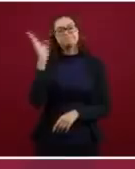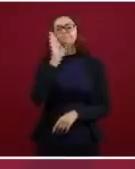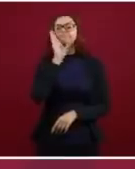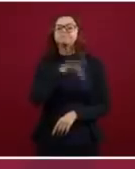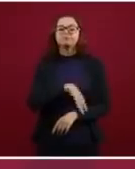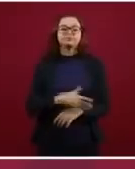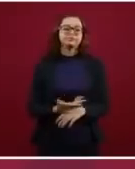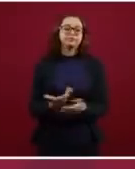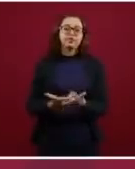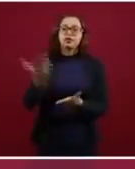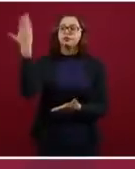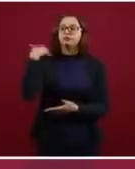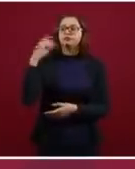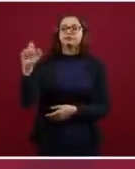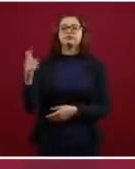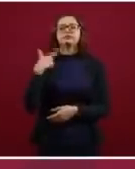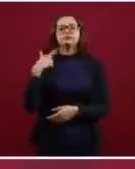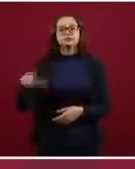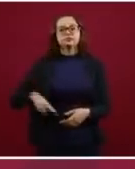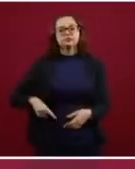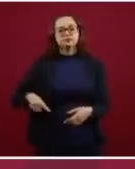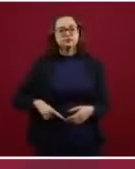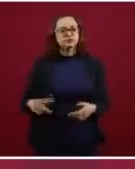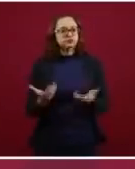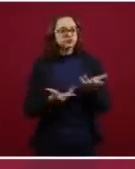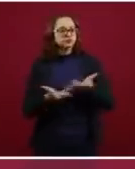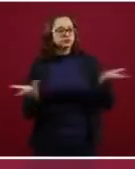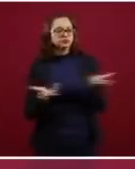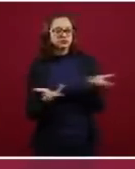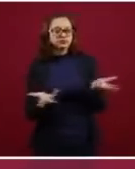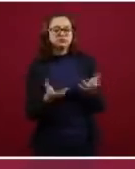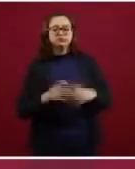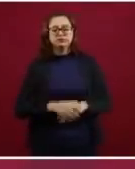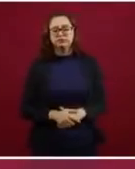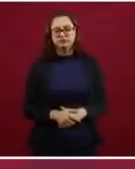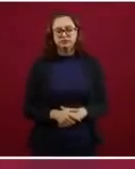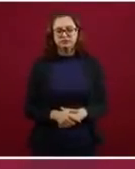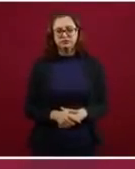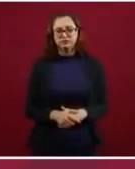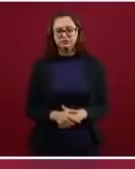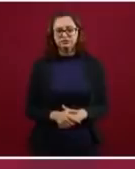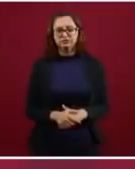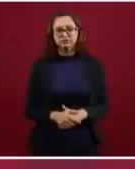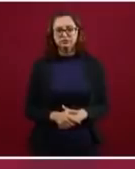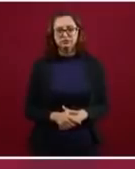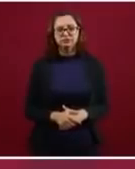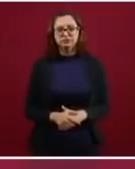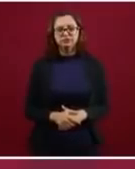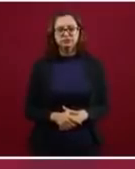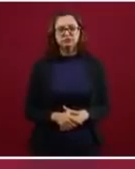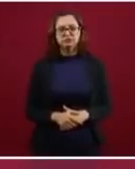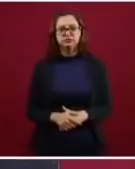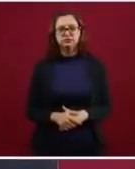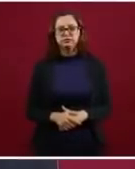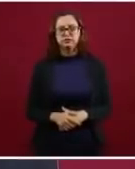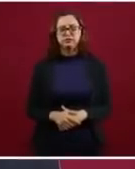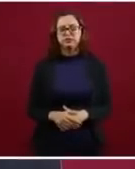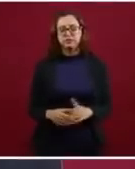antes? Le subían artificialmente, ya sea más